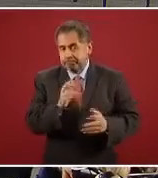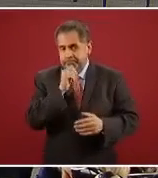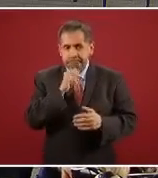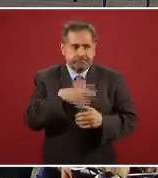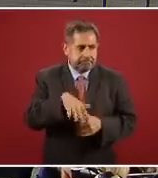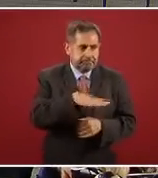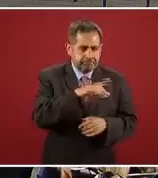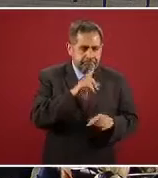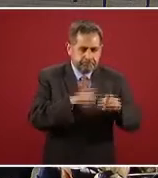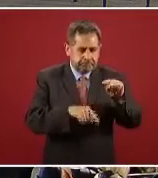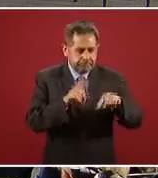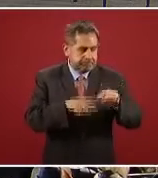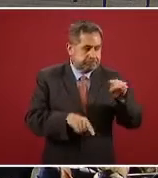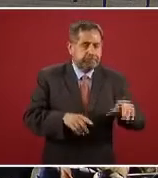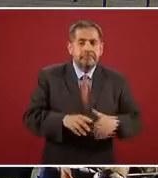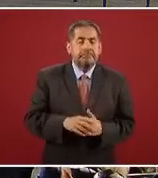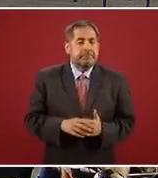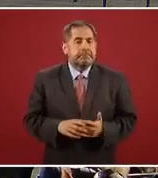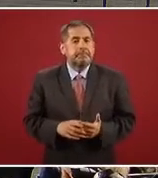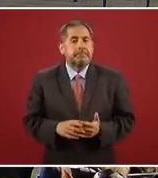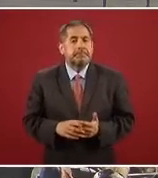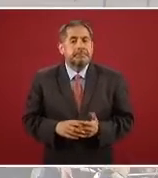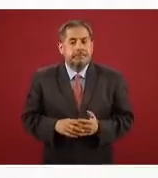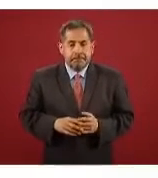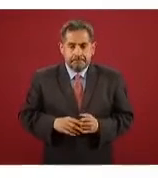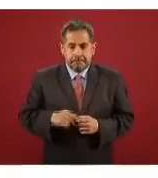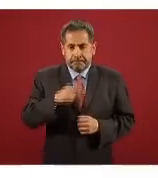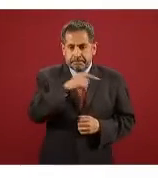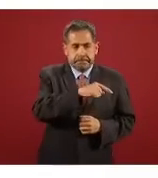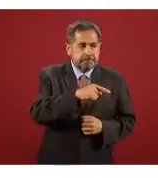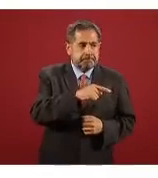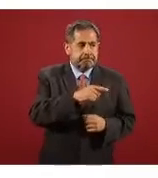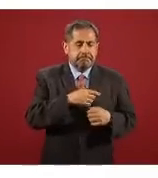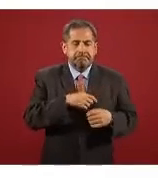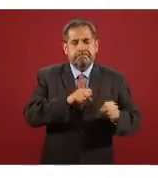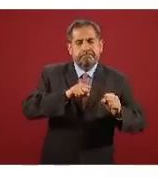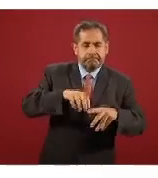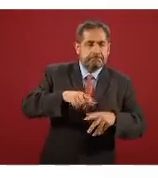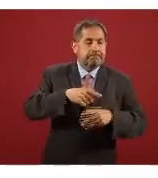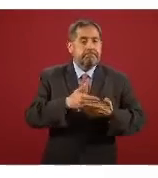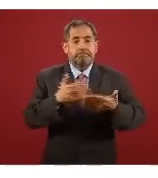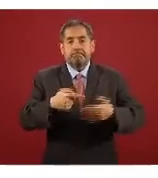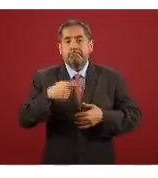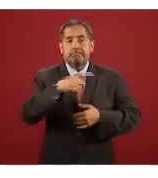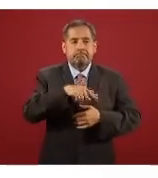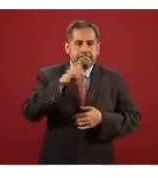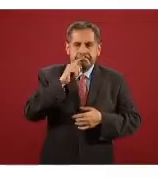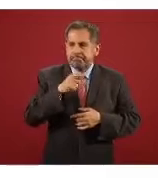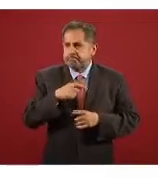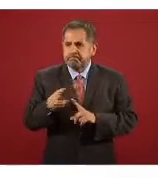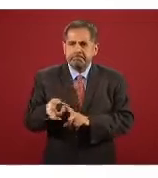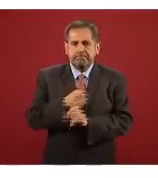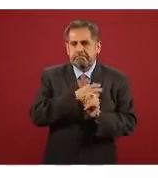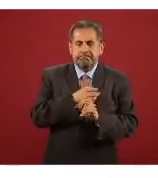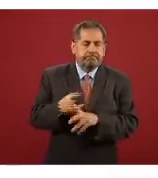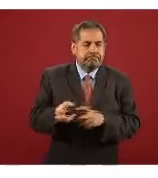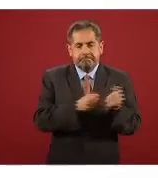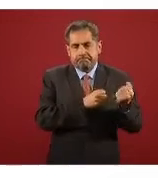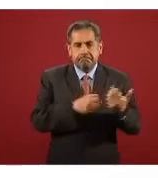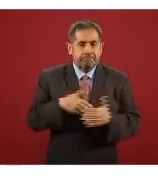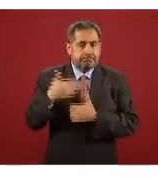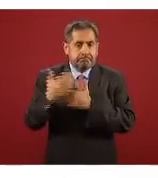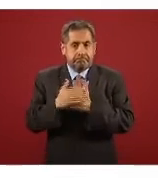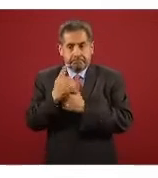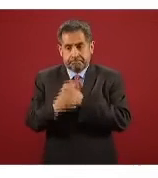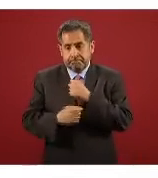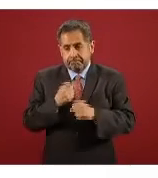ido diversificando hacia secuestro y extorsión, y pensamos que uno de los temas centrales del próximo año tendrá